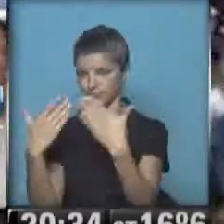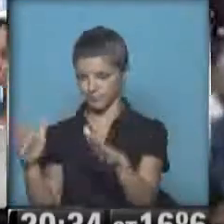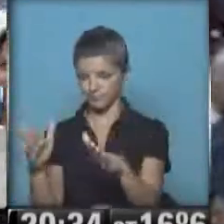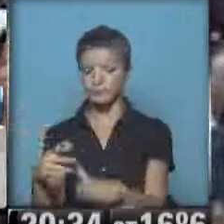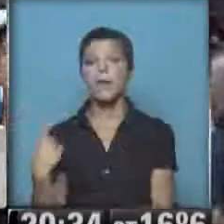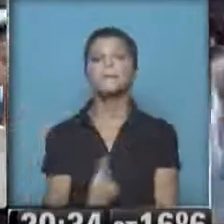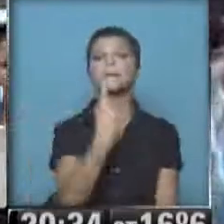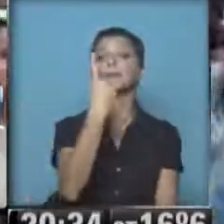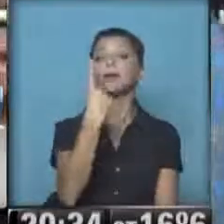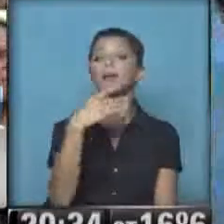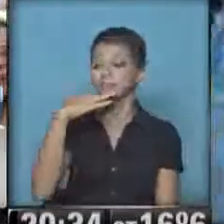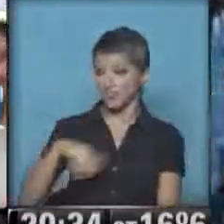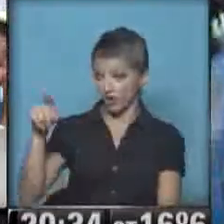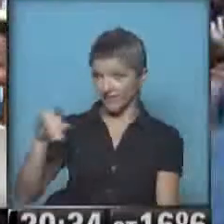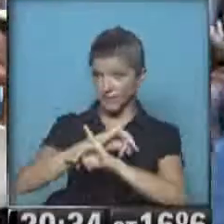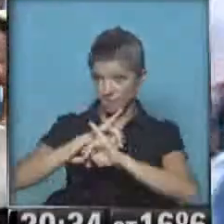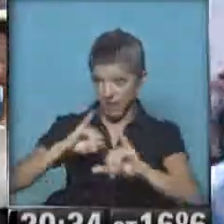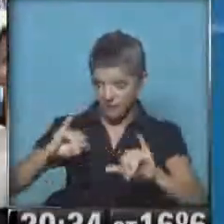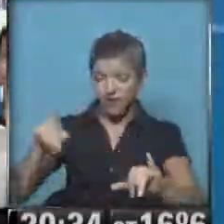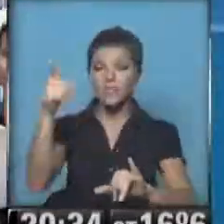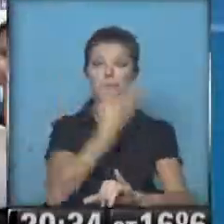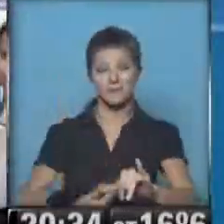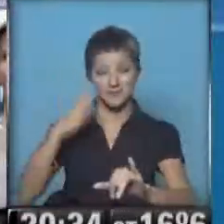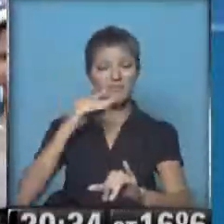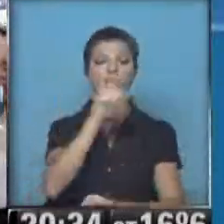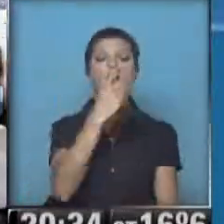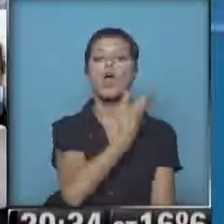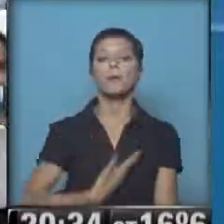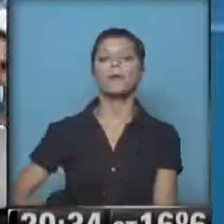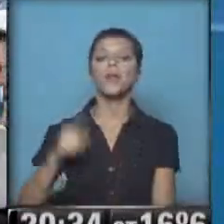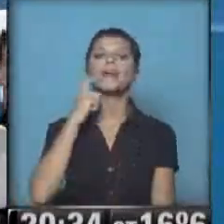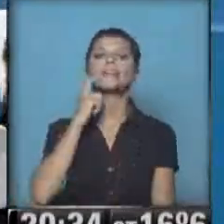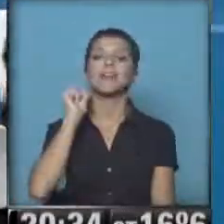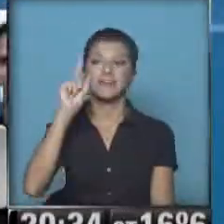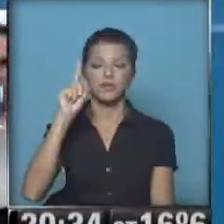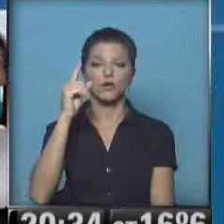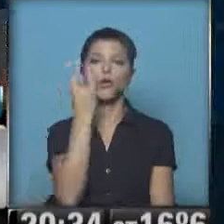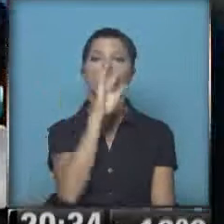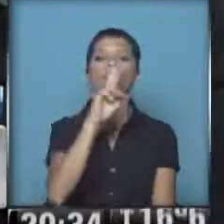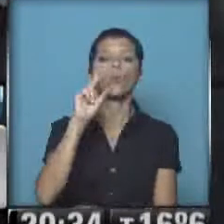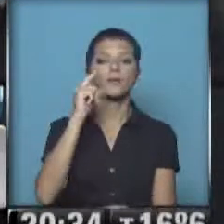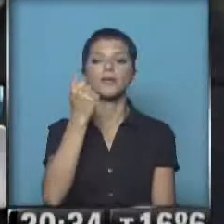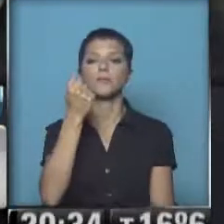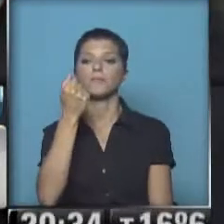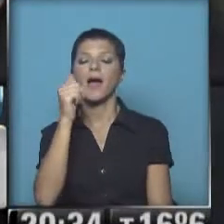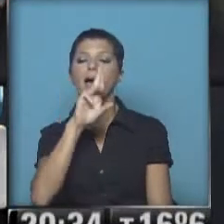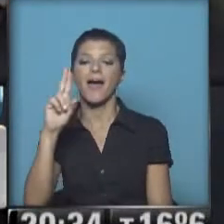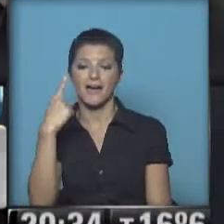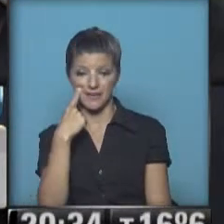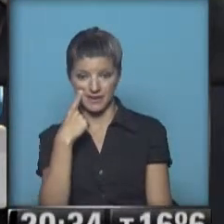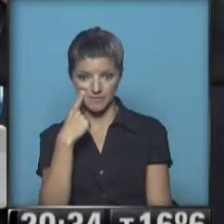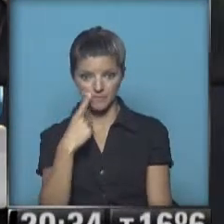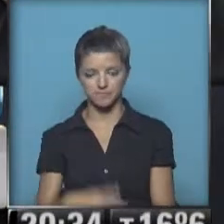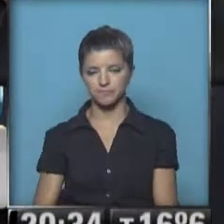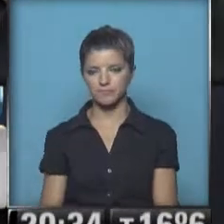El primero en interpretar el mensaje presidencial fue el gobernador de Entre Ríos, Sergio Uribarri. En verdad, declino de